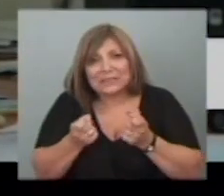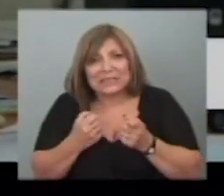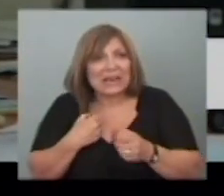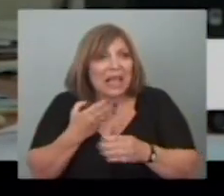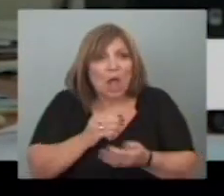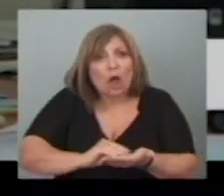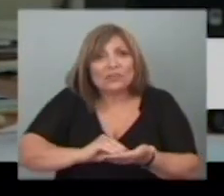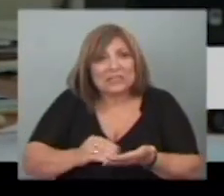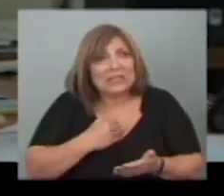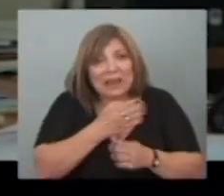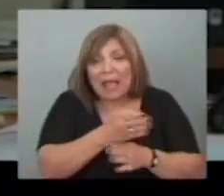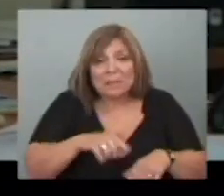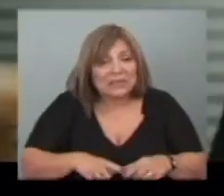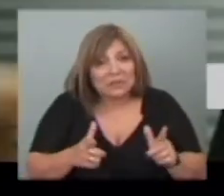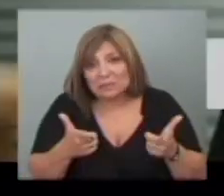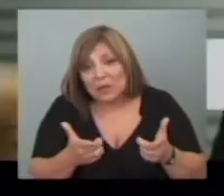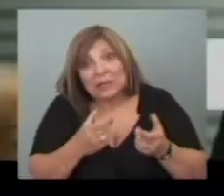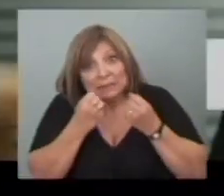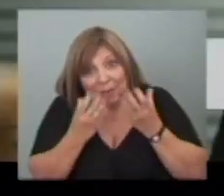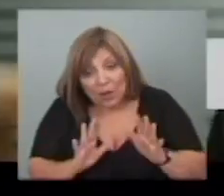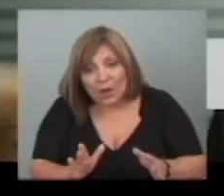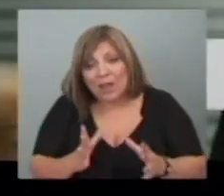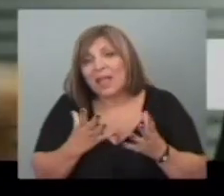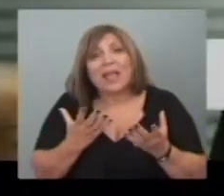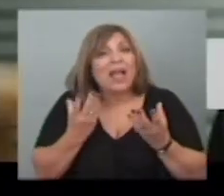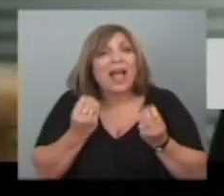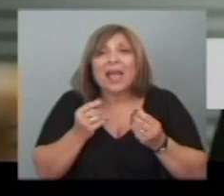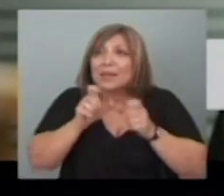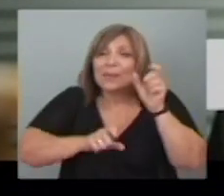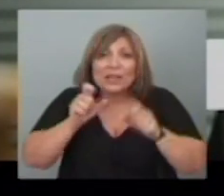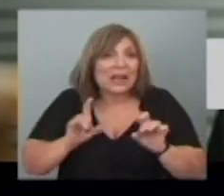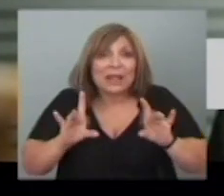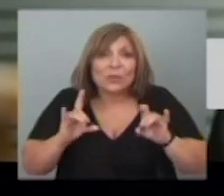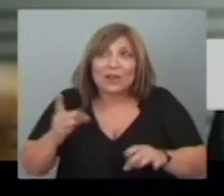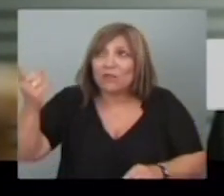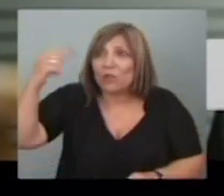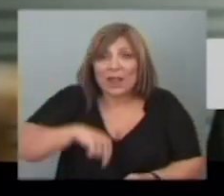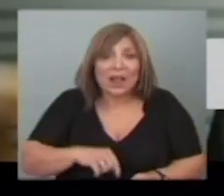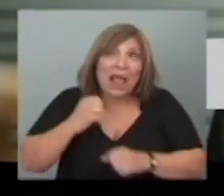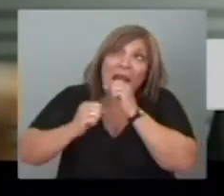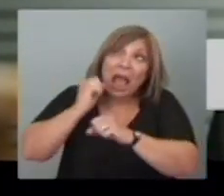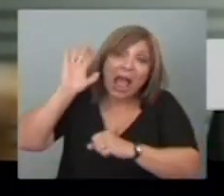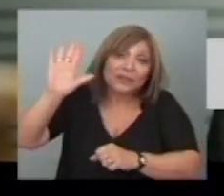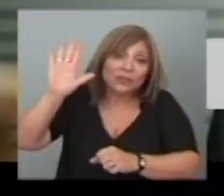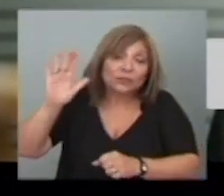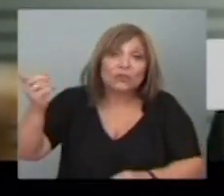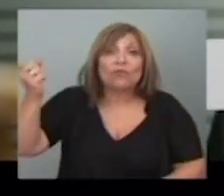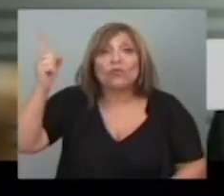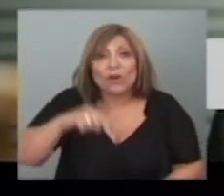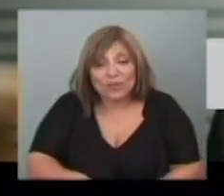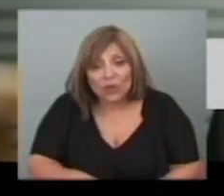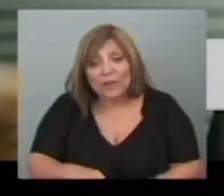nuestras oficinas y está muy bien que así sea. Hay gente que naturalmente vuelve a Uruguay después de haber estado algunos años en el exterior